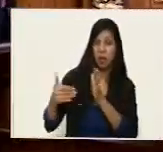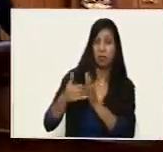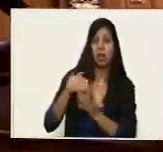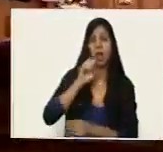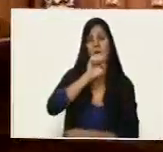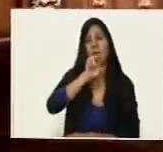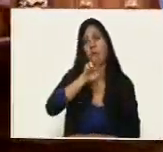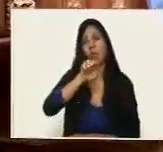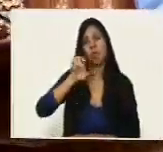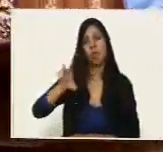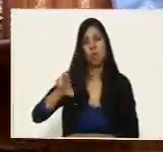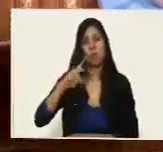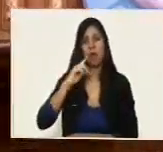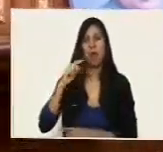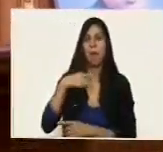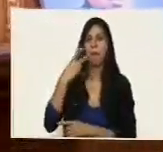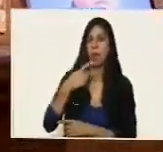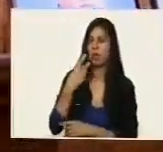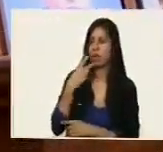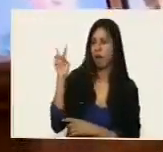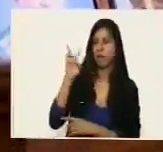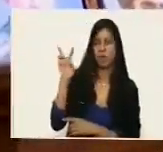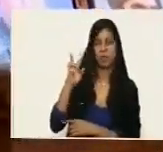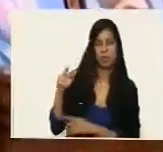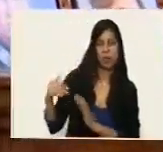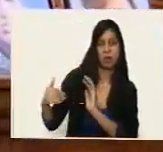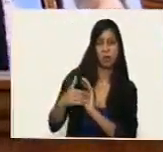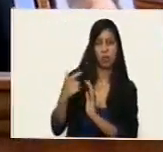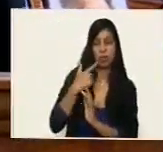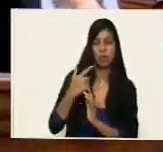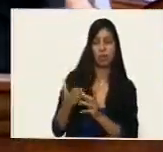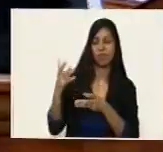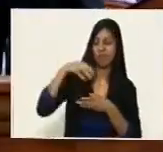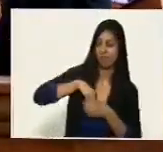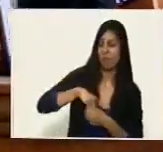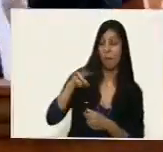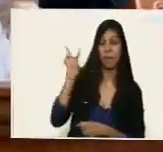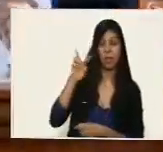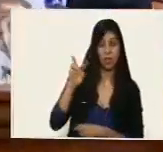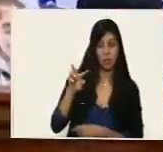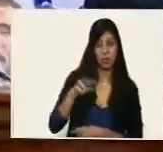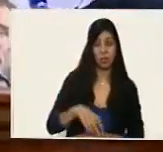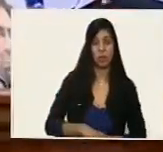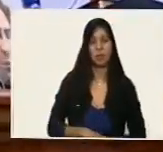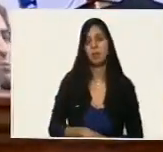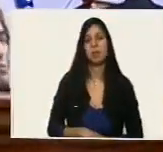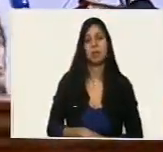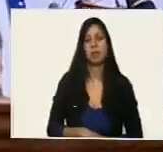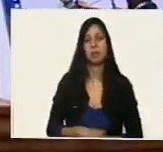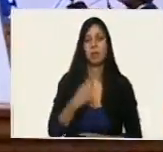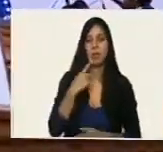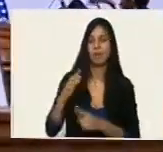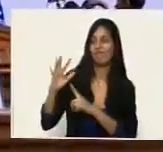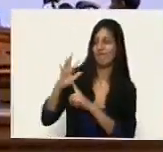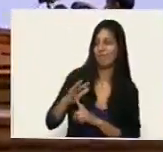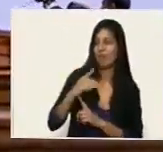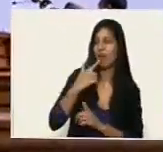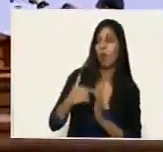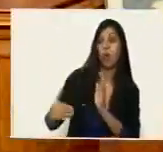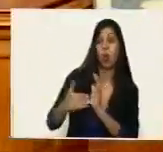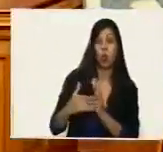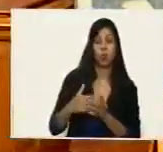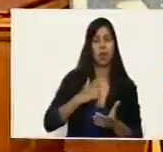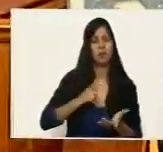paz política de Venezuela al inmiscuirse en sus asuntos internos y empeñados en aplicar medidas coercitivas que atenta contra